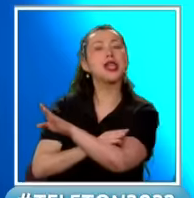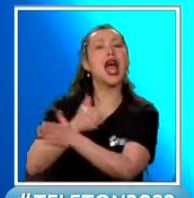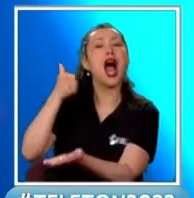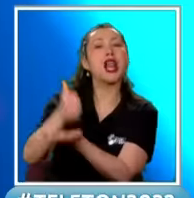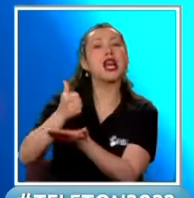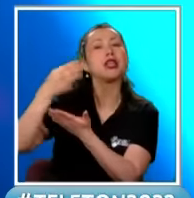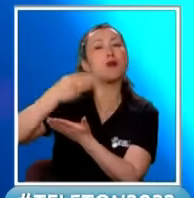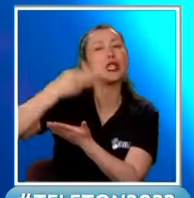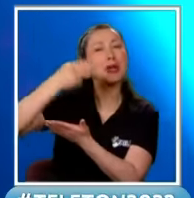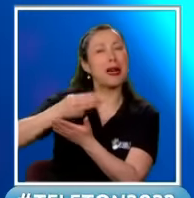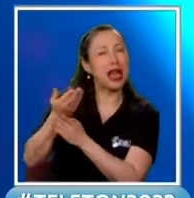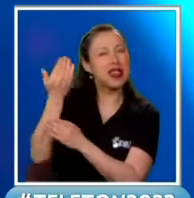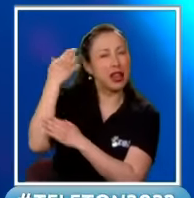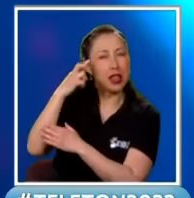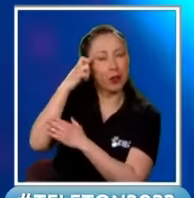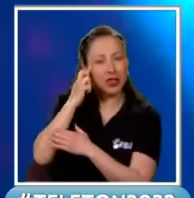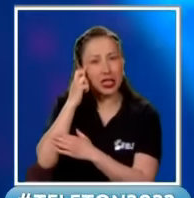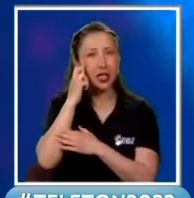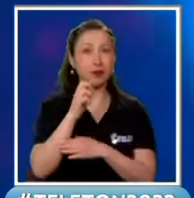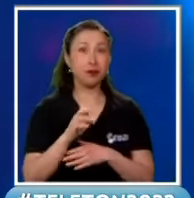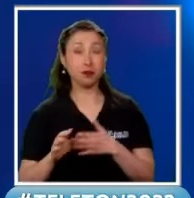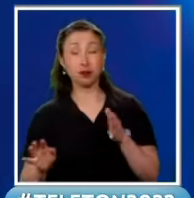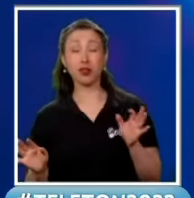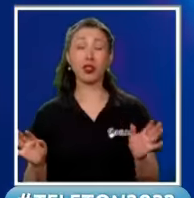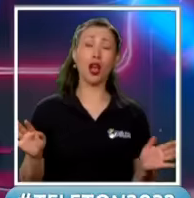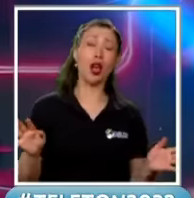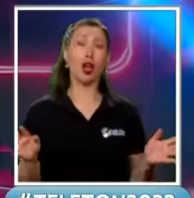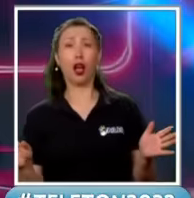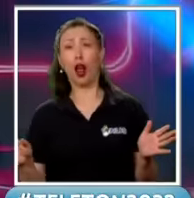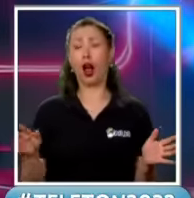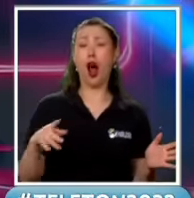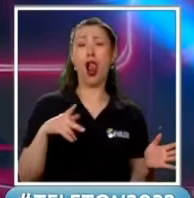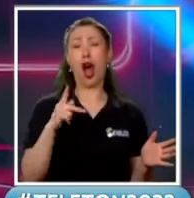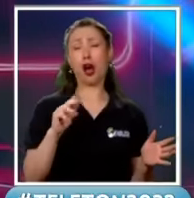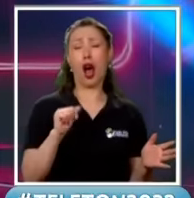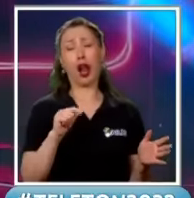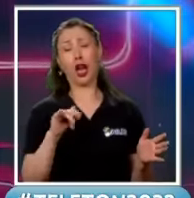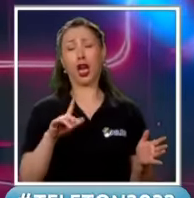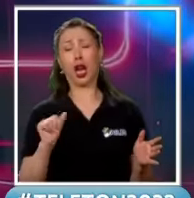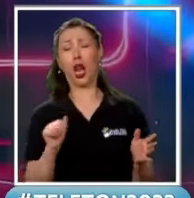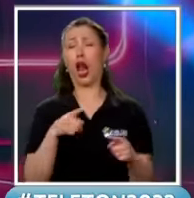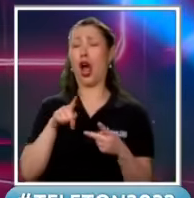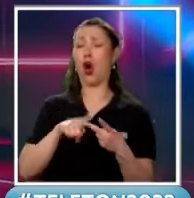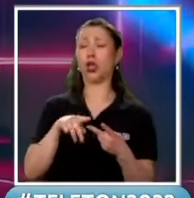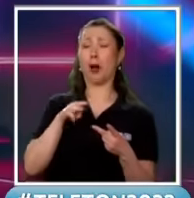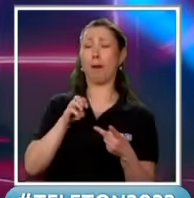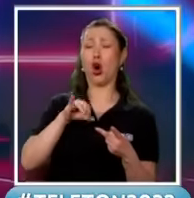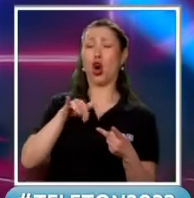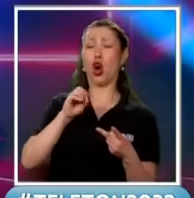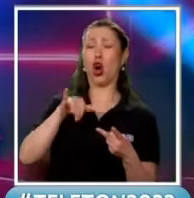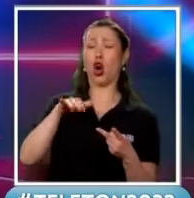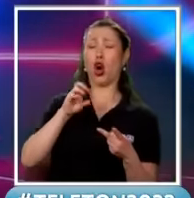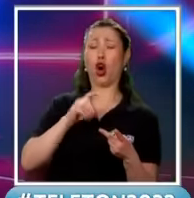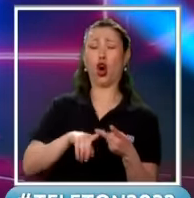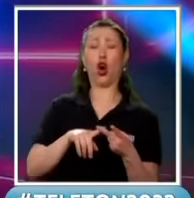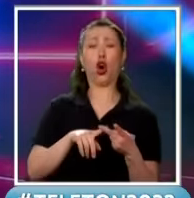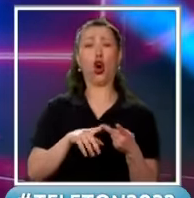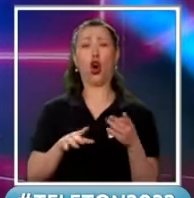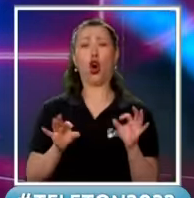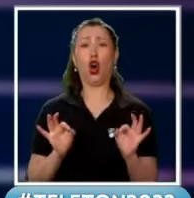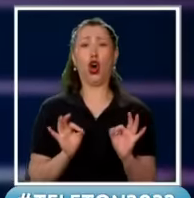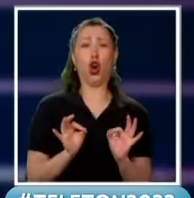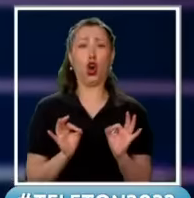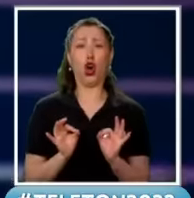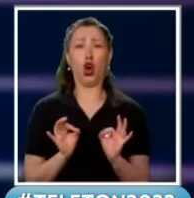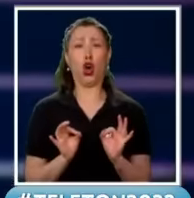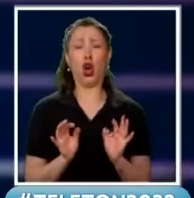Y ahí llegaron todas. Las Kalila, la Mojojojo, la cara de puta que le